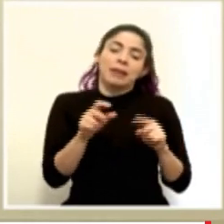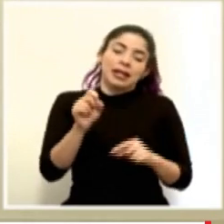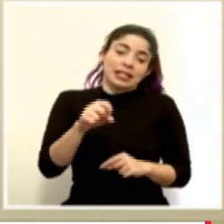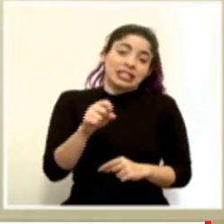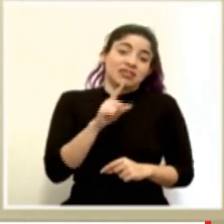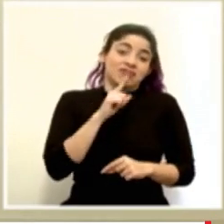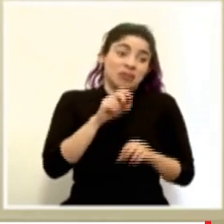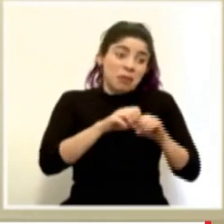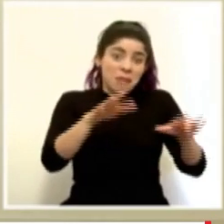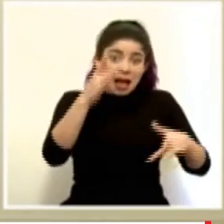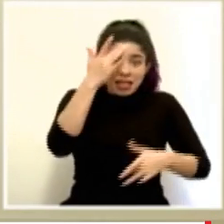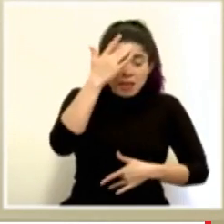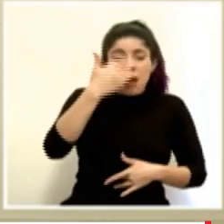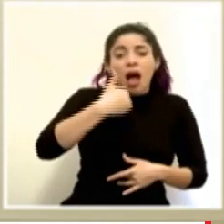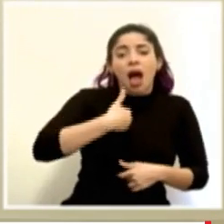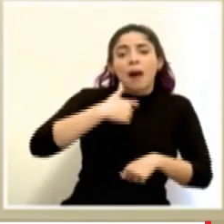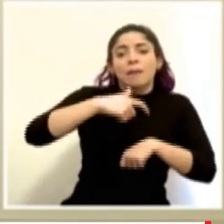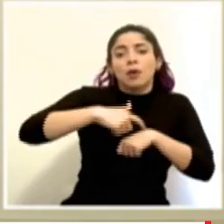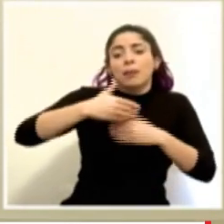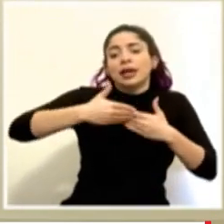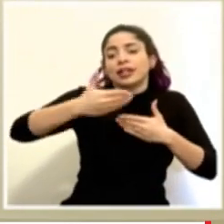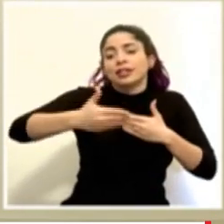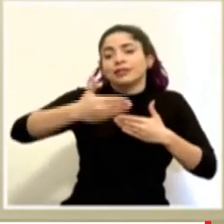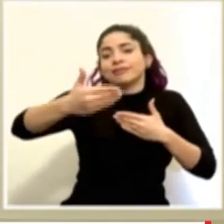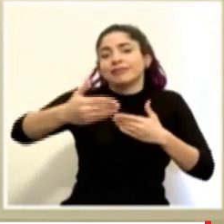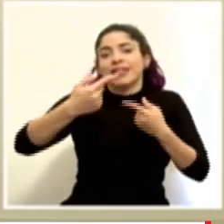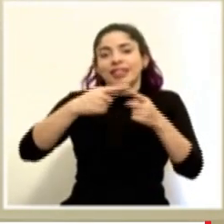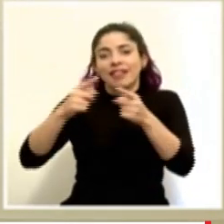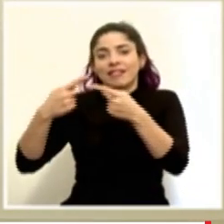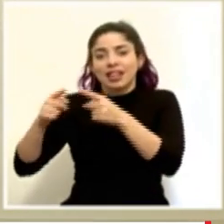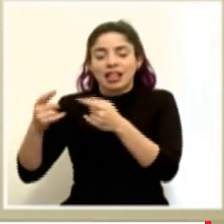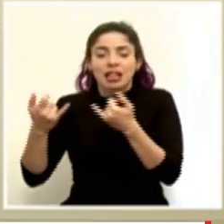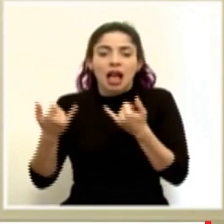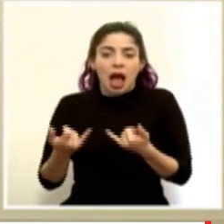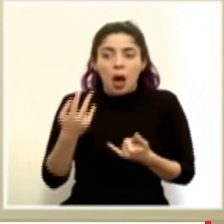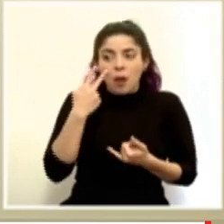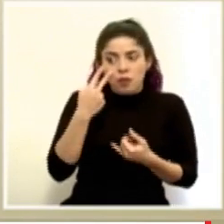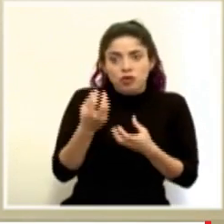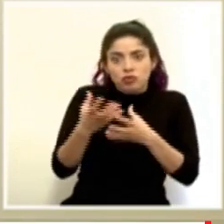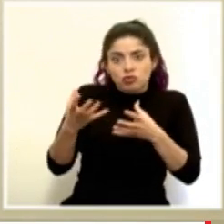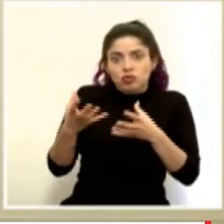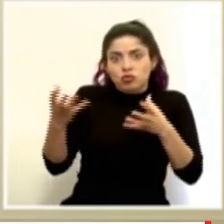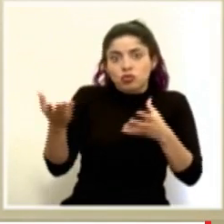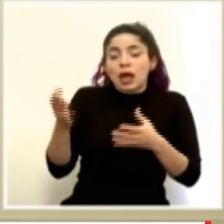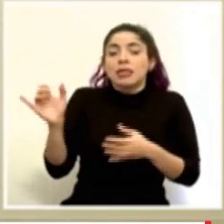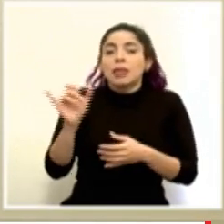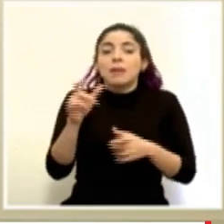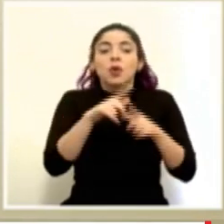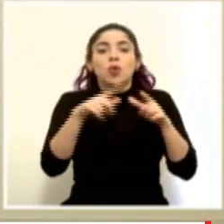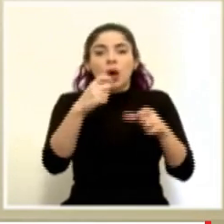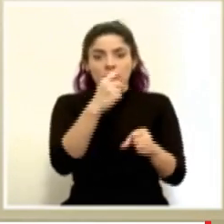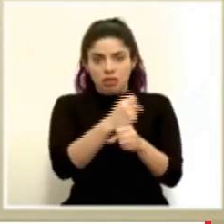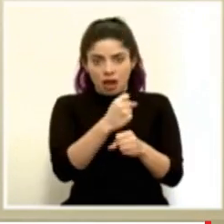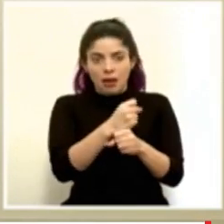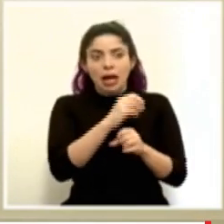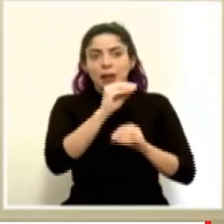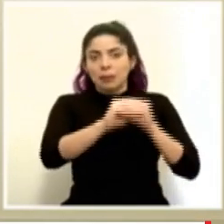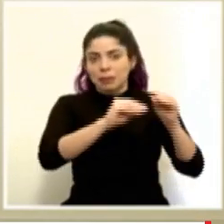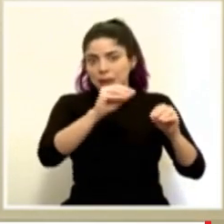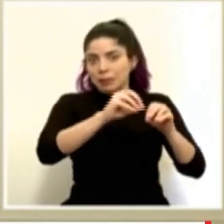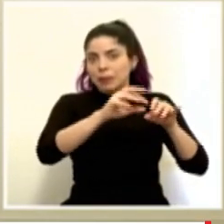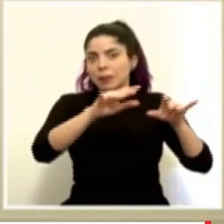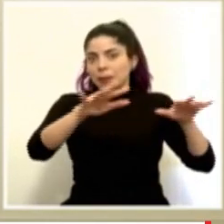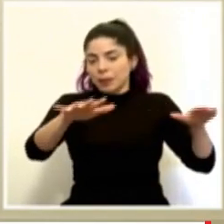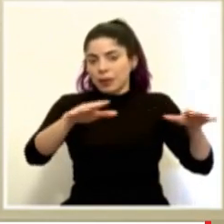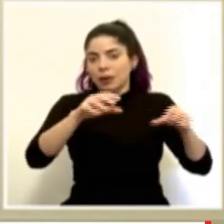cierto que en medio de la pandemia pues habrán diferentes momentos, y en este momento pues sí hemos visto mucho esto, y también hemos estado viendo en lugares de trabajo contagios